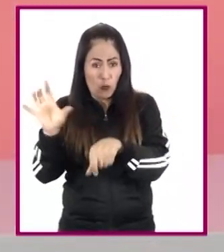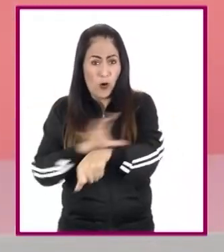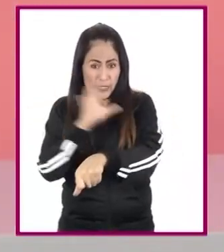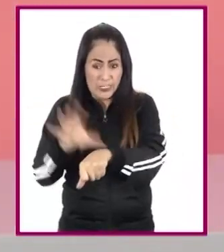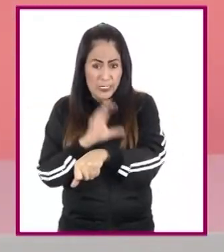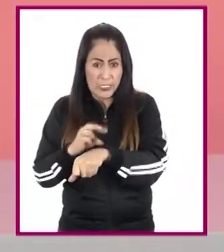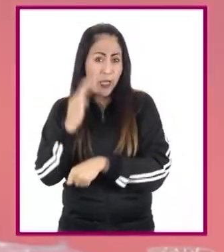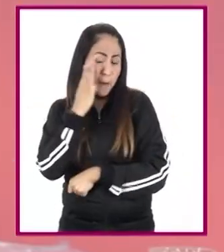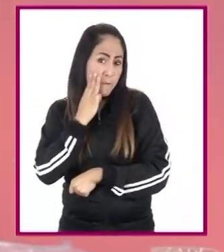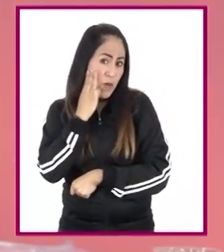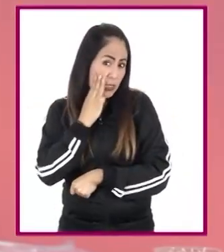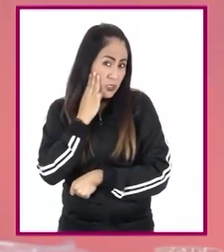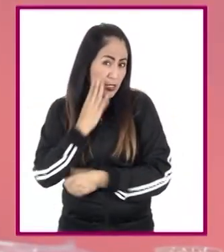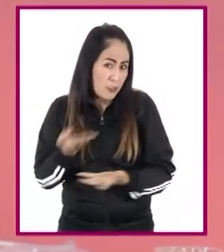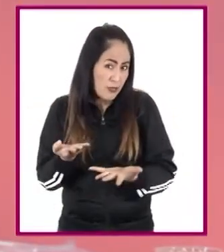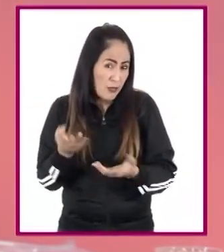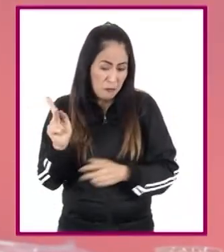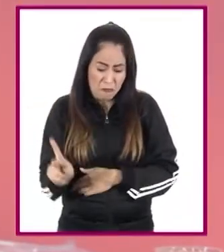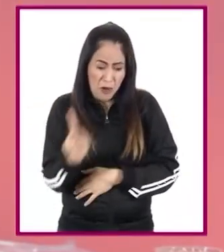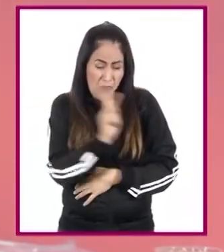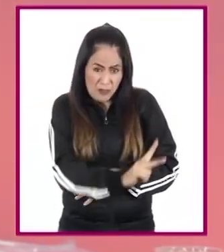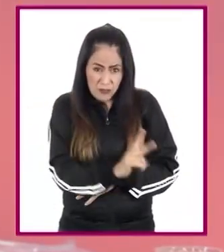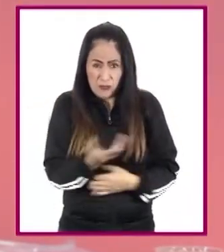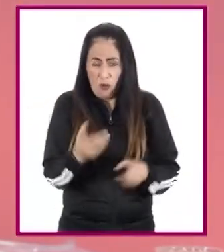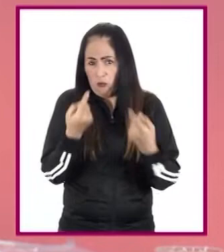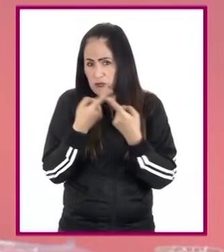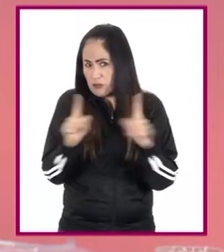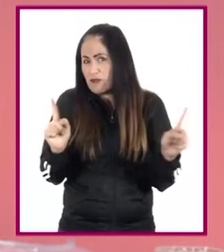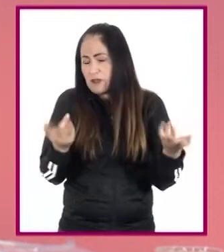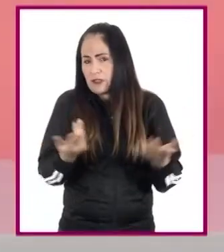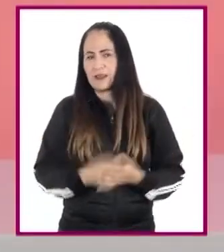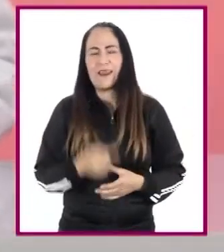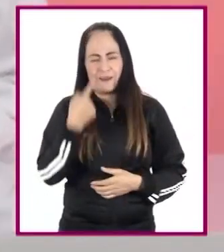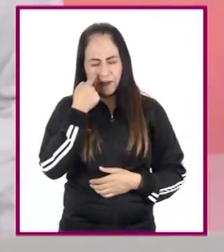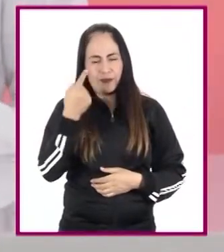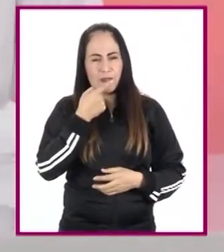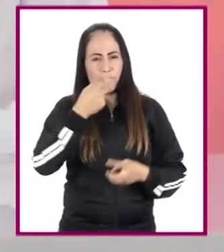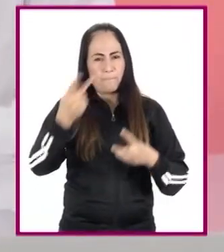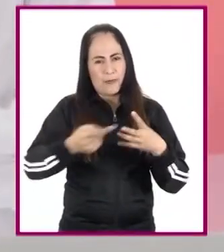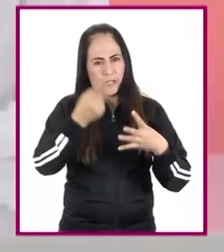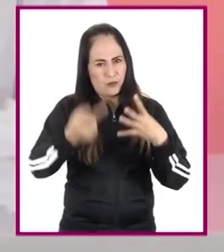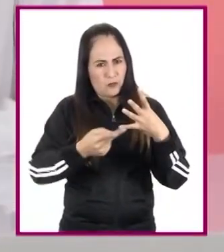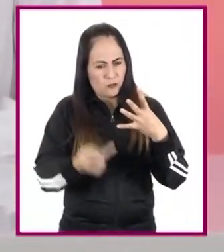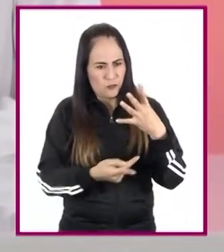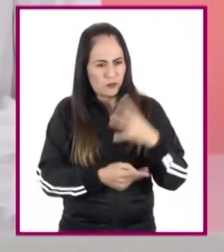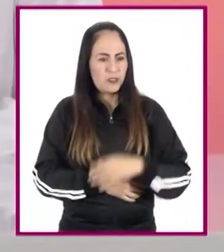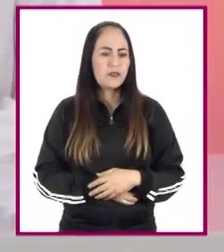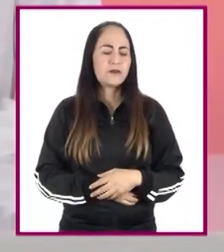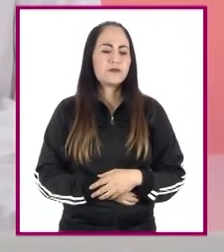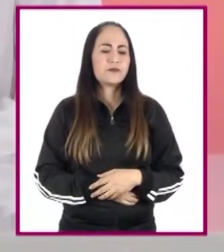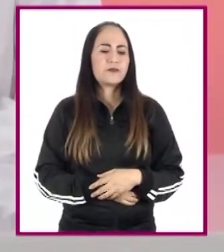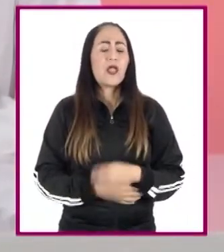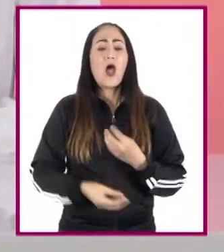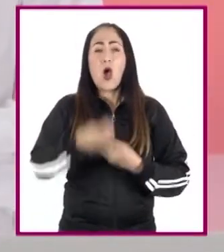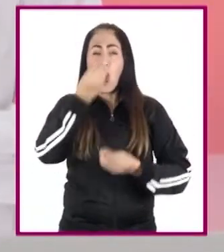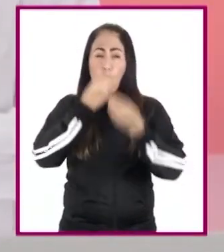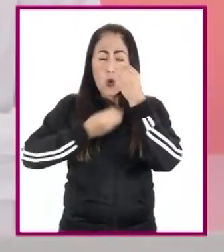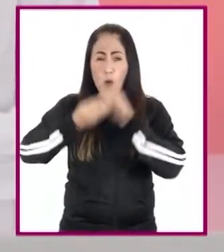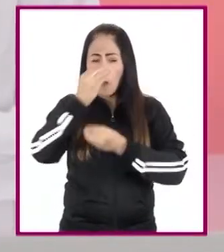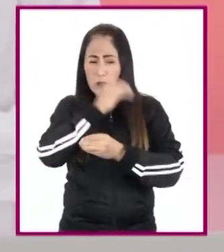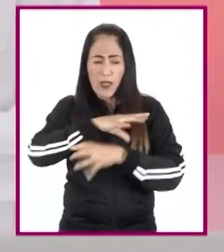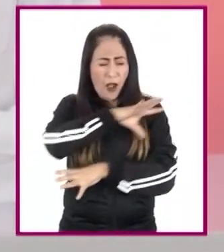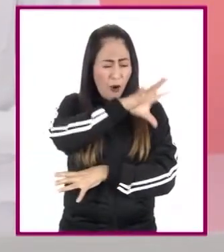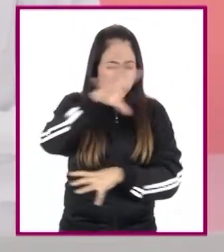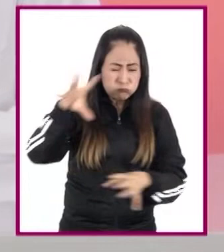una manzana. Para este proyecto les sugerimos partir de las siguientes preguntas. ¿Todos los alimentos aportan la misma